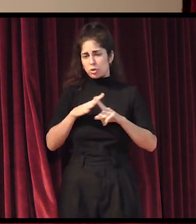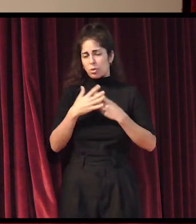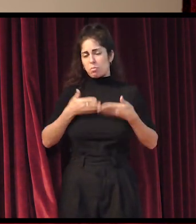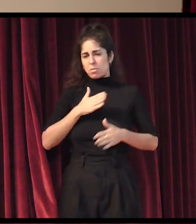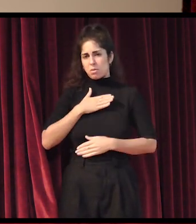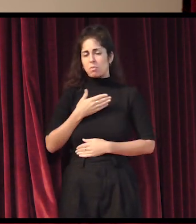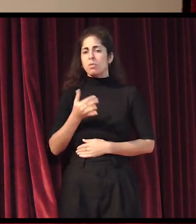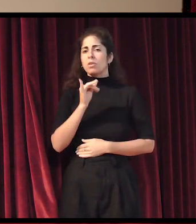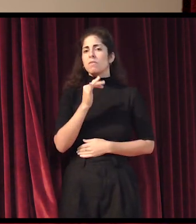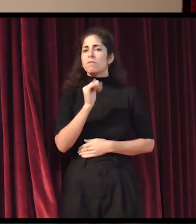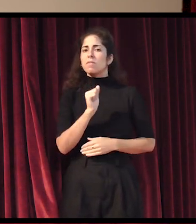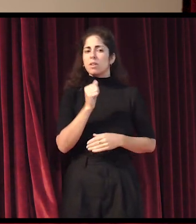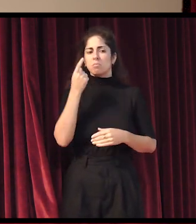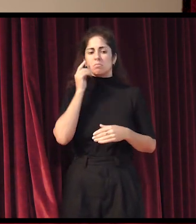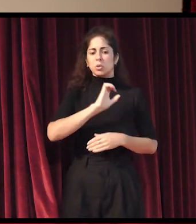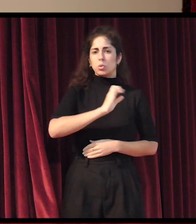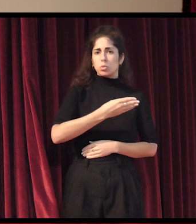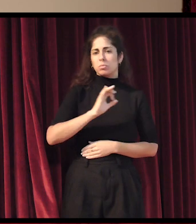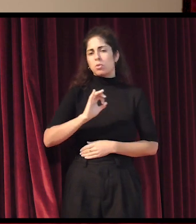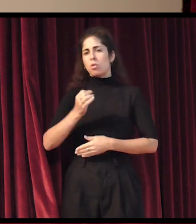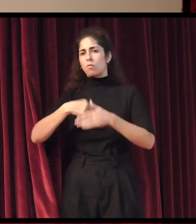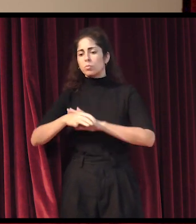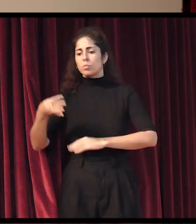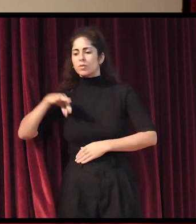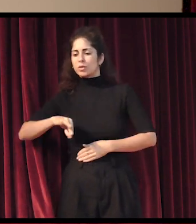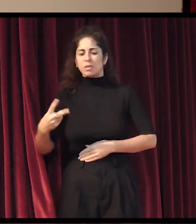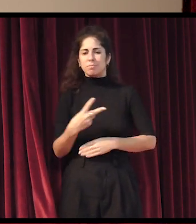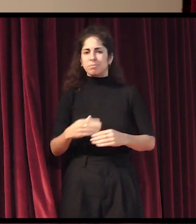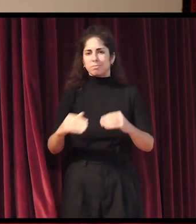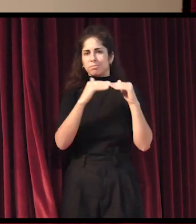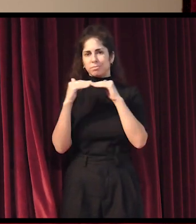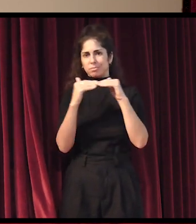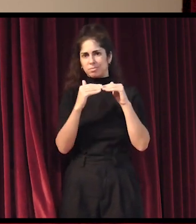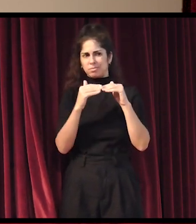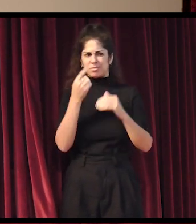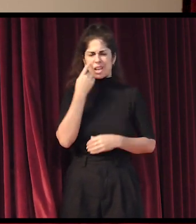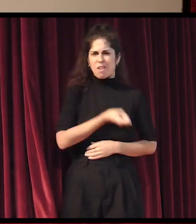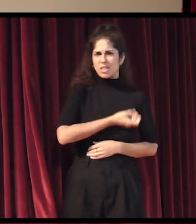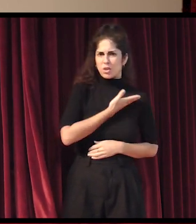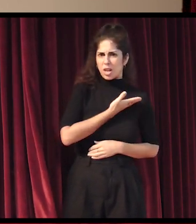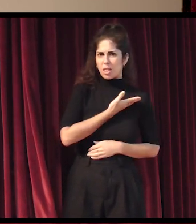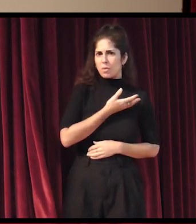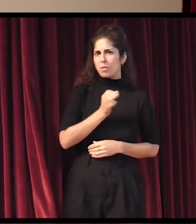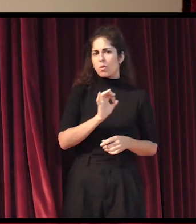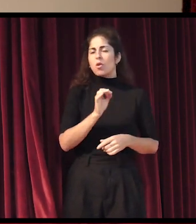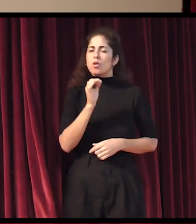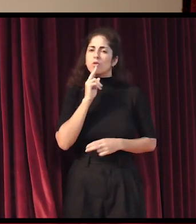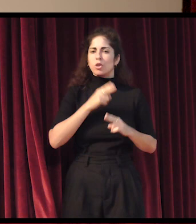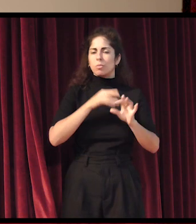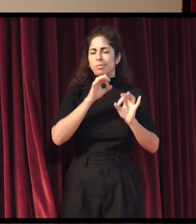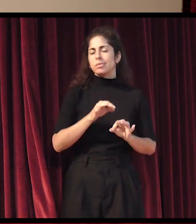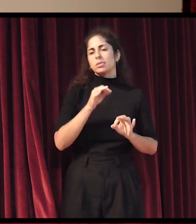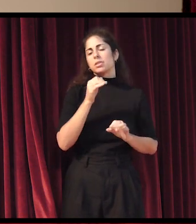no distingue entre club y fútbol profesional y fútbol aficionado o llamado fútbol base,